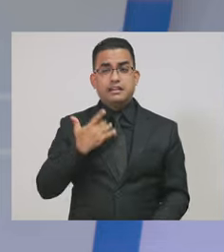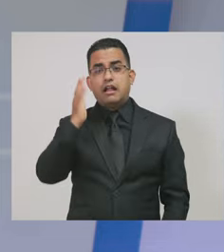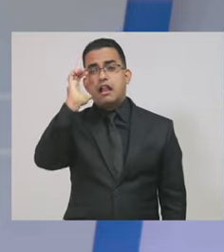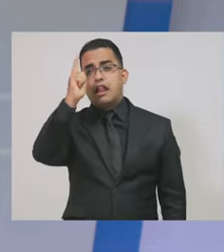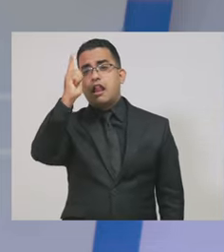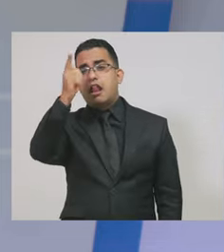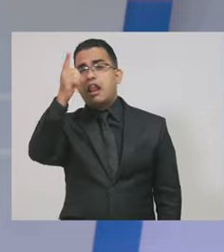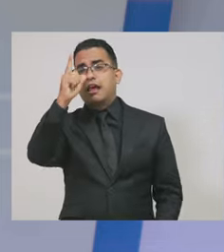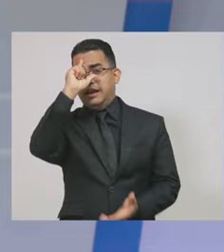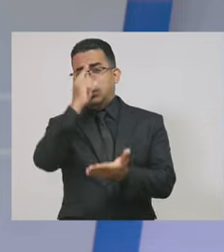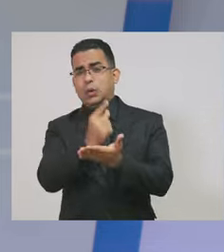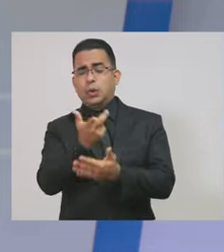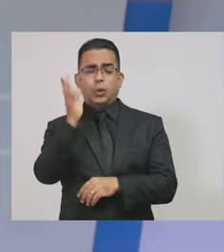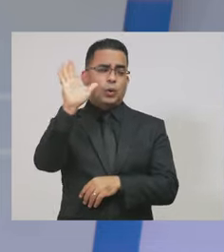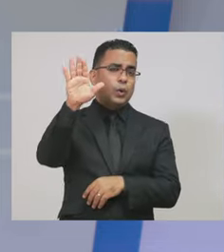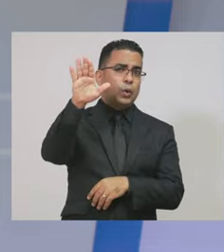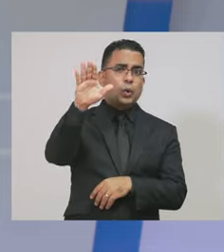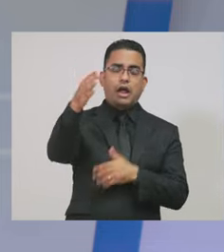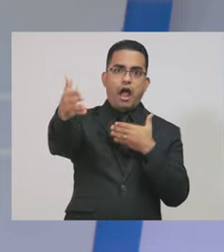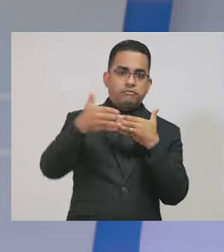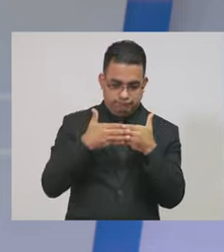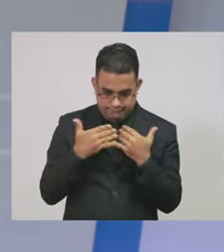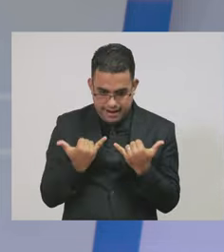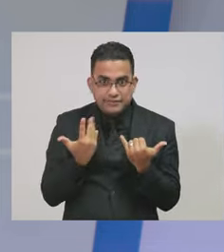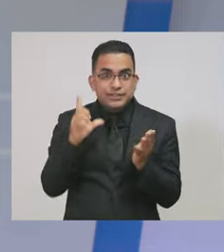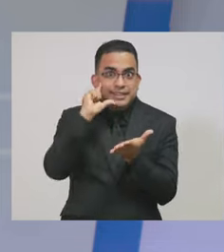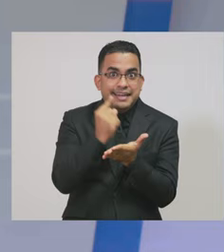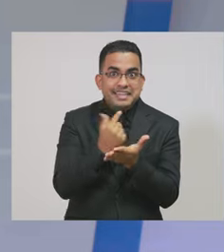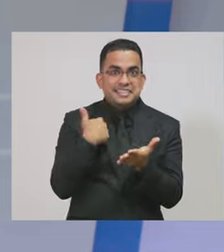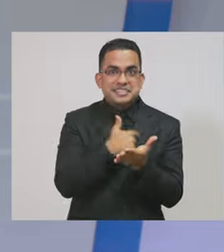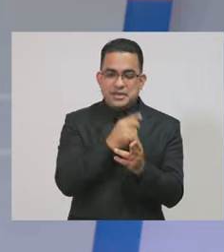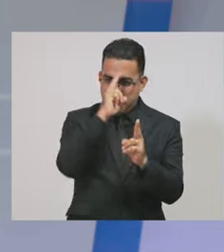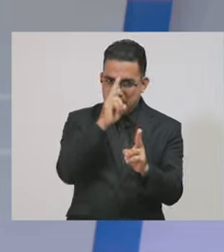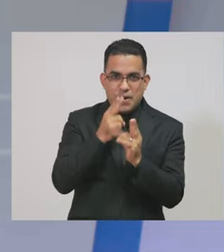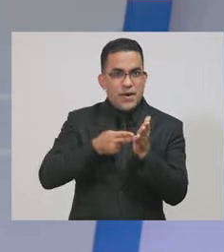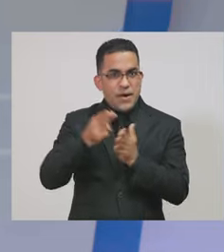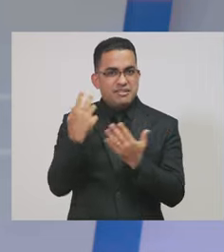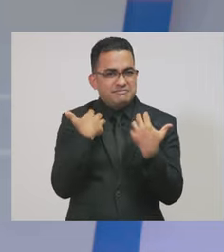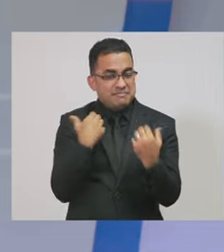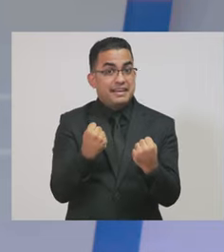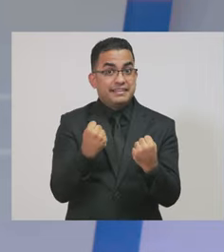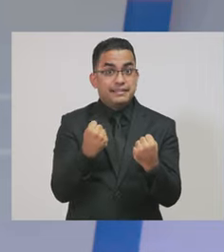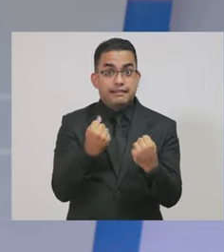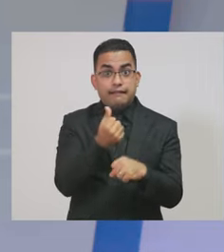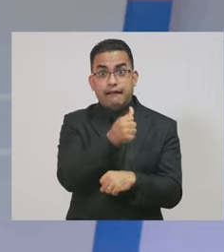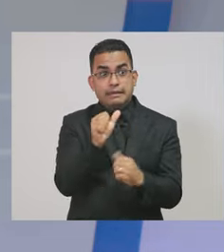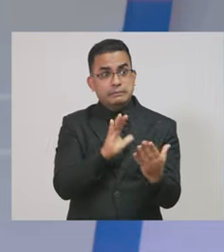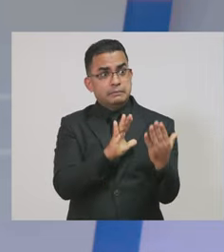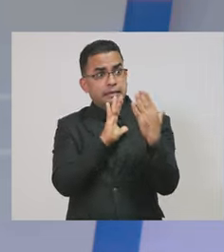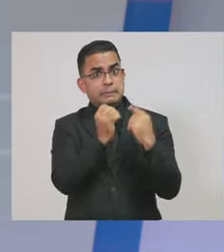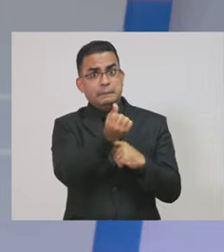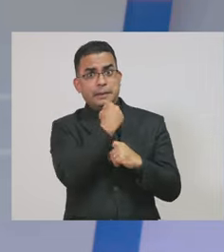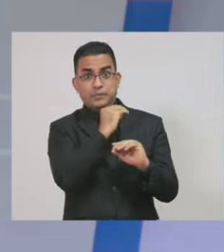muy lejano pero somos profesionales preparados honrados valientes y con principios nada ha